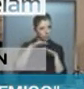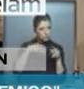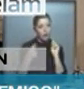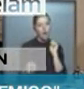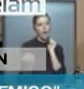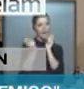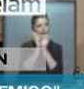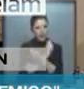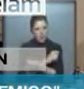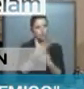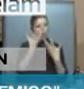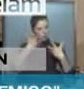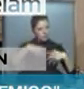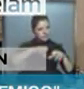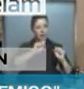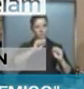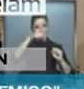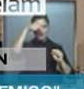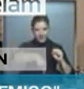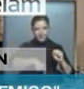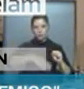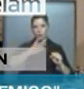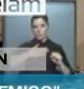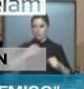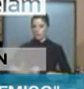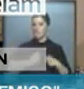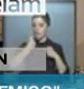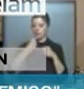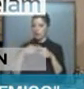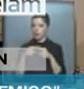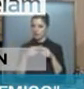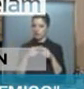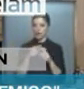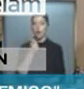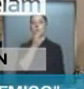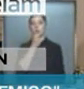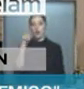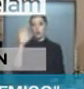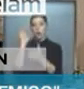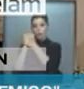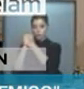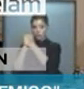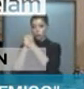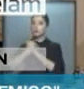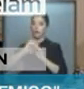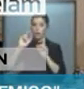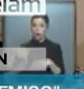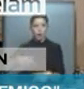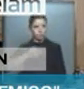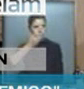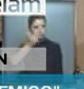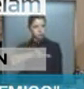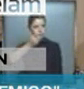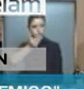la realidad. O sea, a ver, me parece que Alfonsín era un gran argumentador. Alfonsín era un